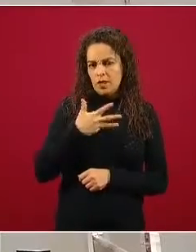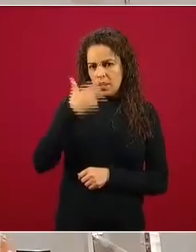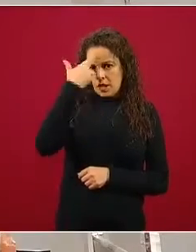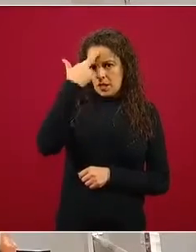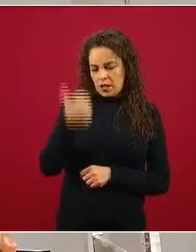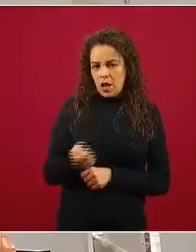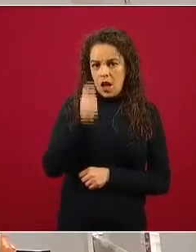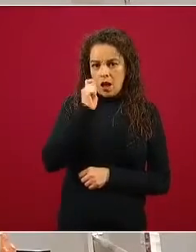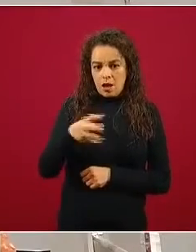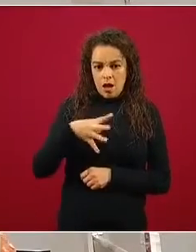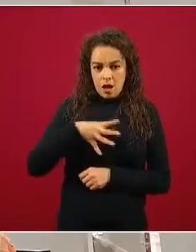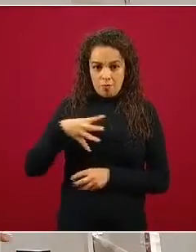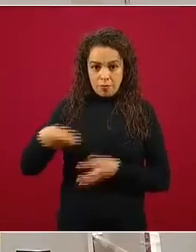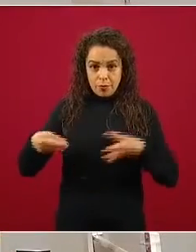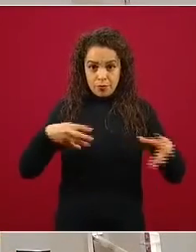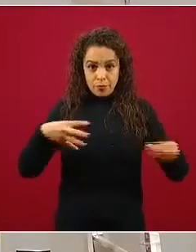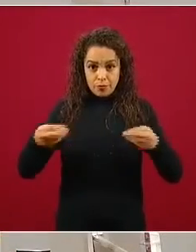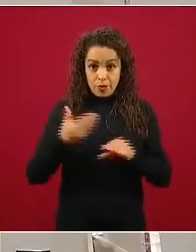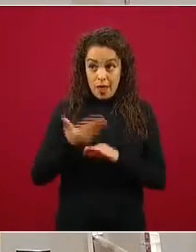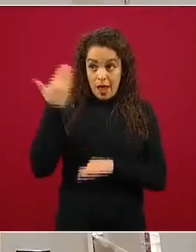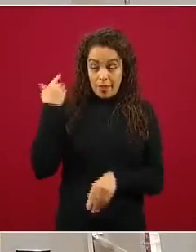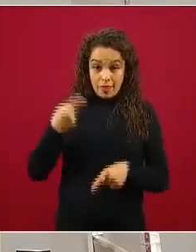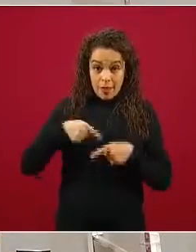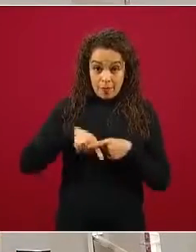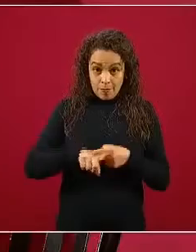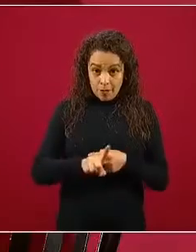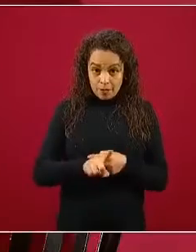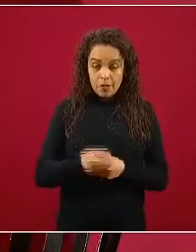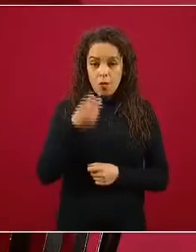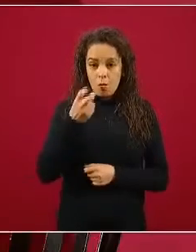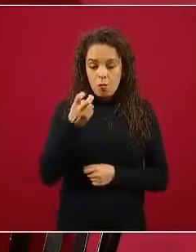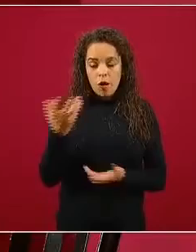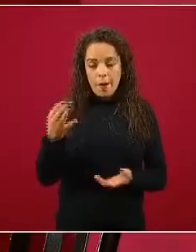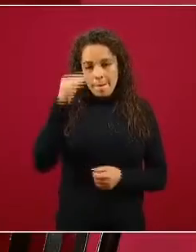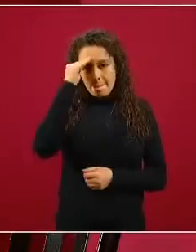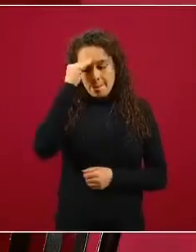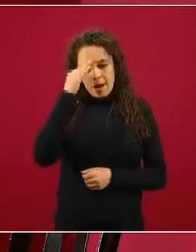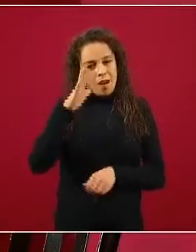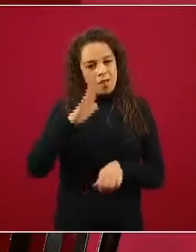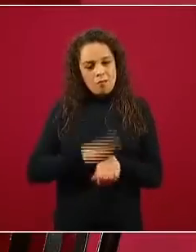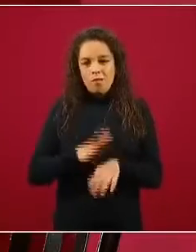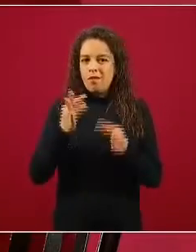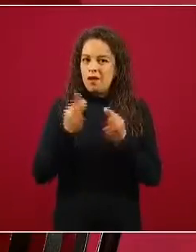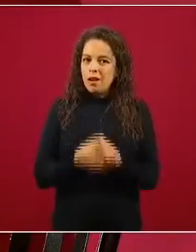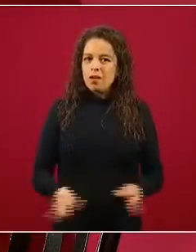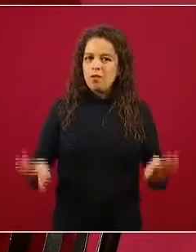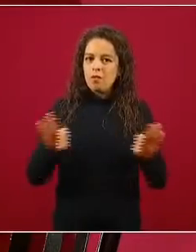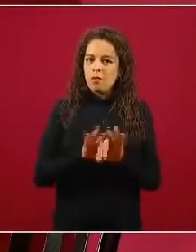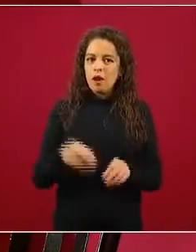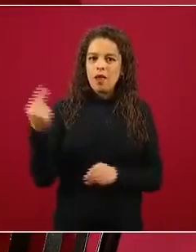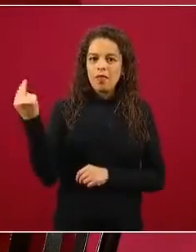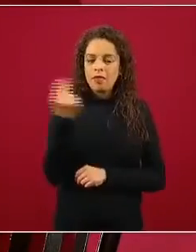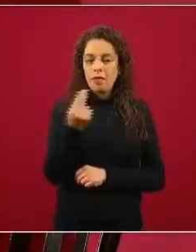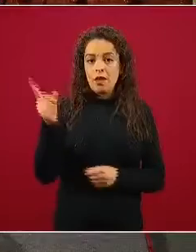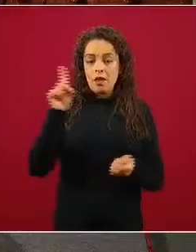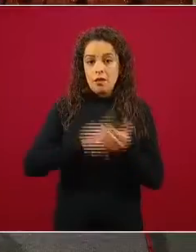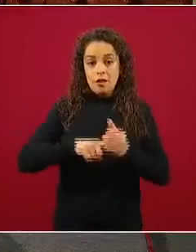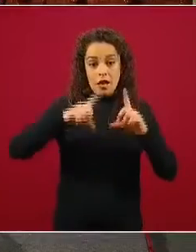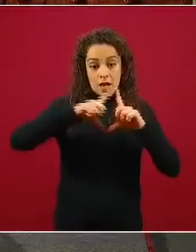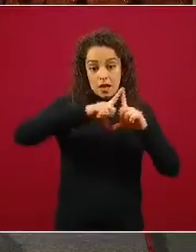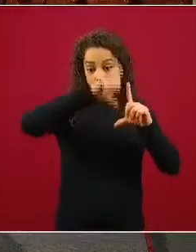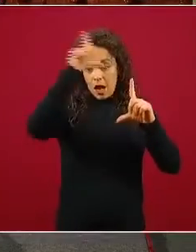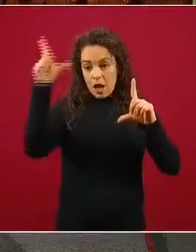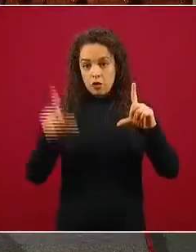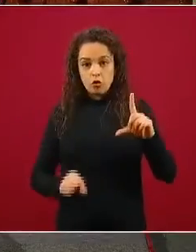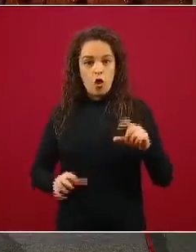la transmisión desde el inicio y consideramos que era muy importante tener una intervención nacional